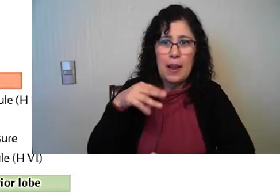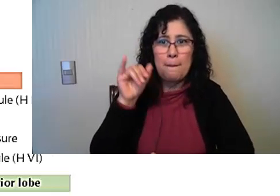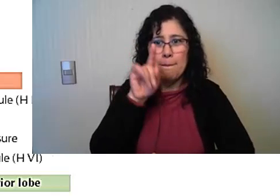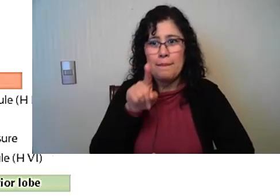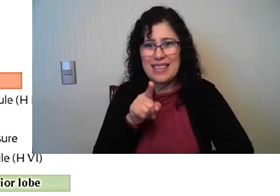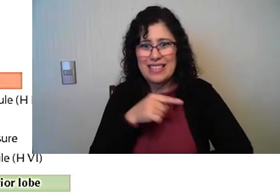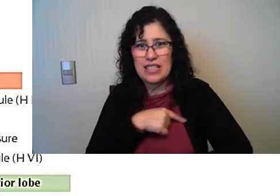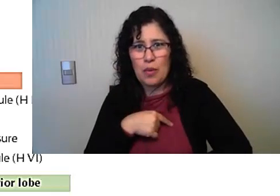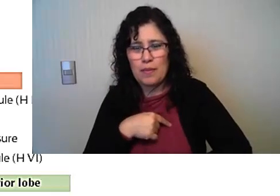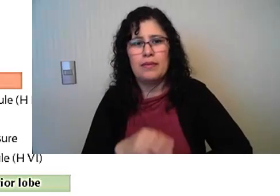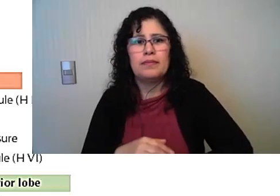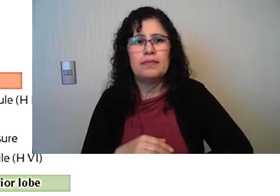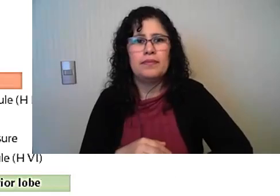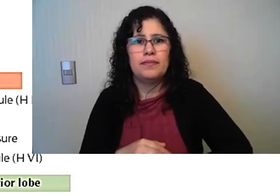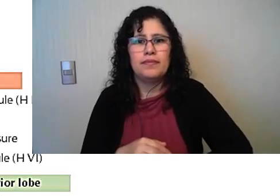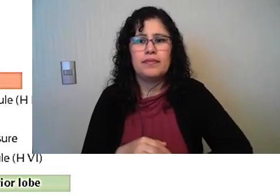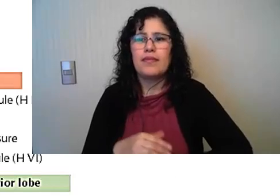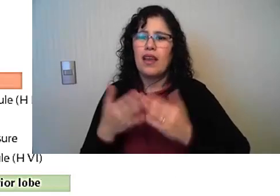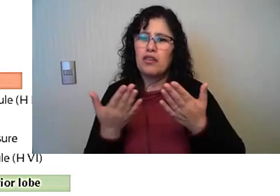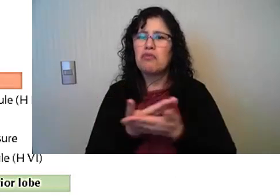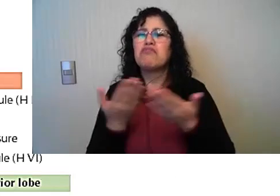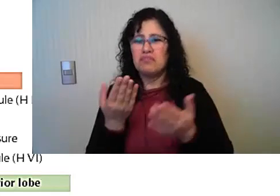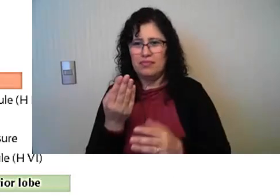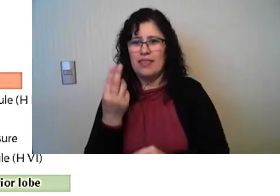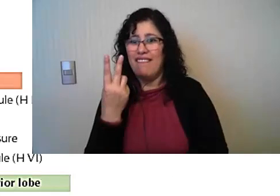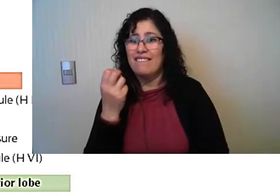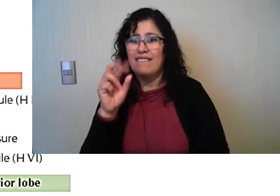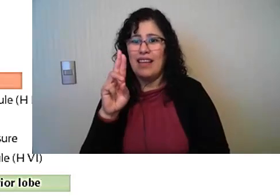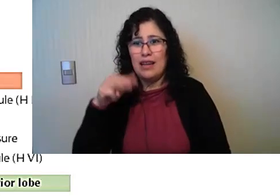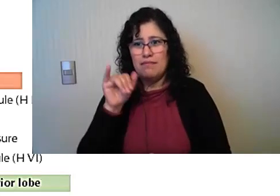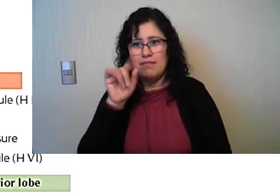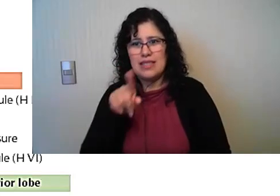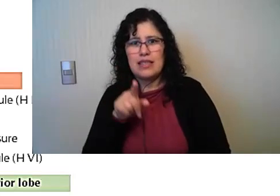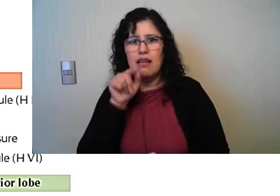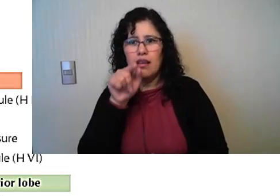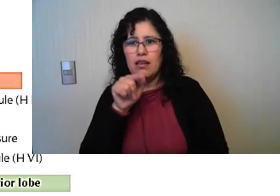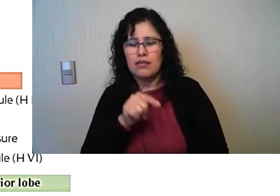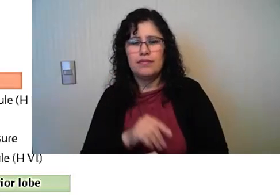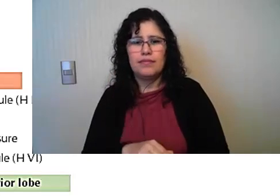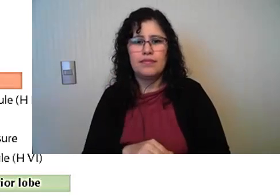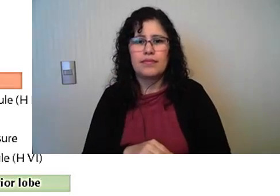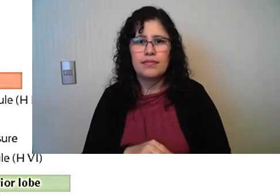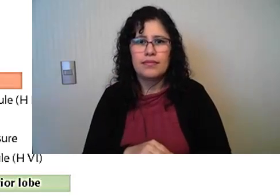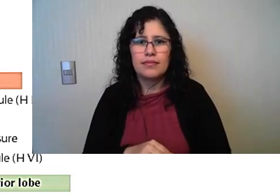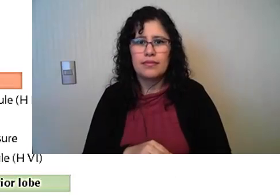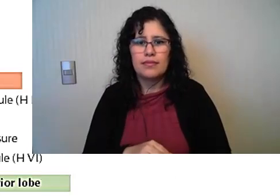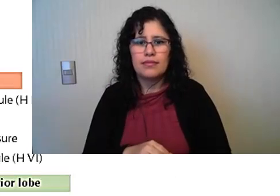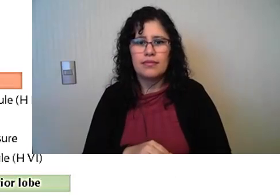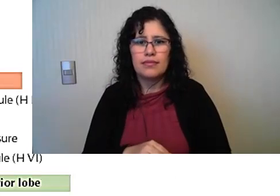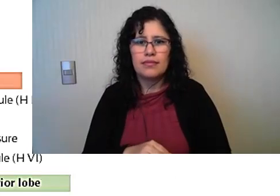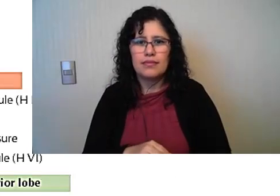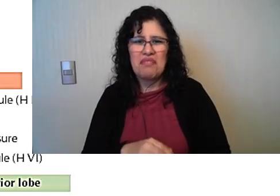¿Ya? Vermis, que lo pueden diferenciar en varios sectores, pero se llama vermis, ¿ya? En forma de